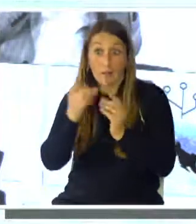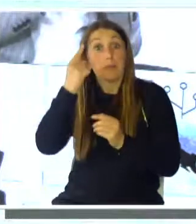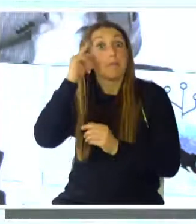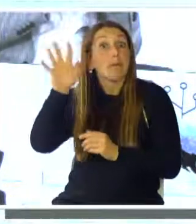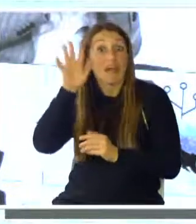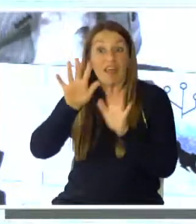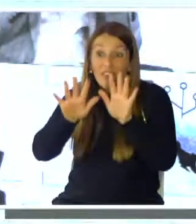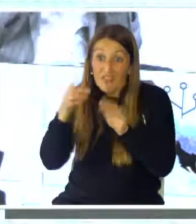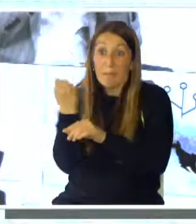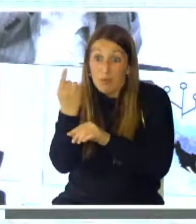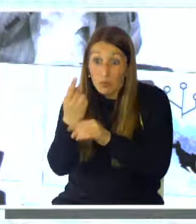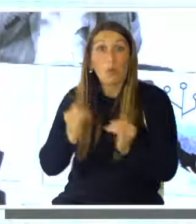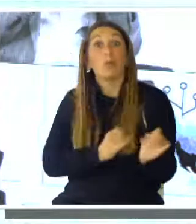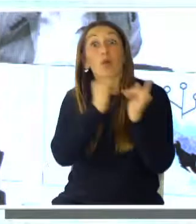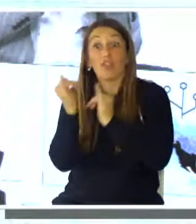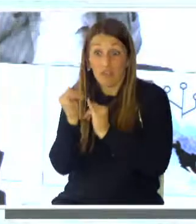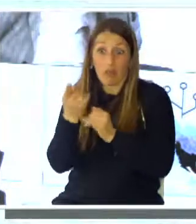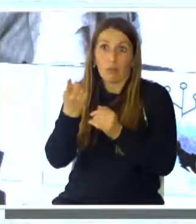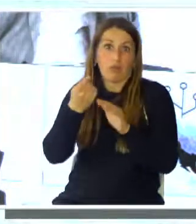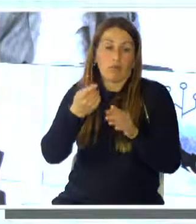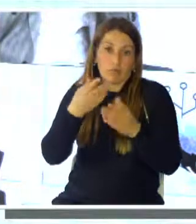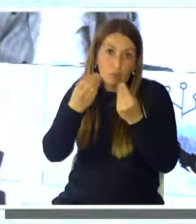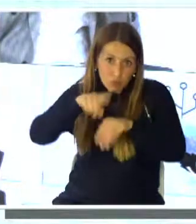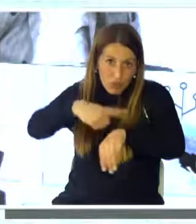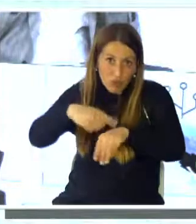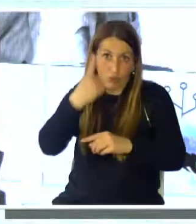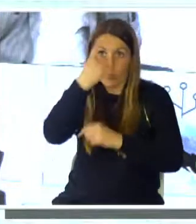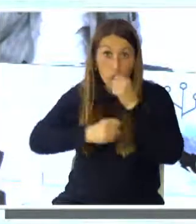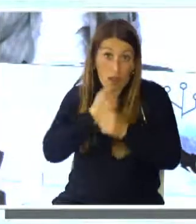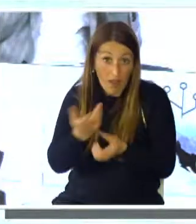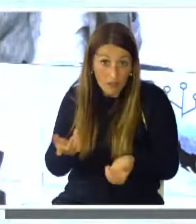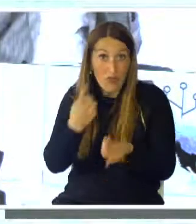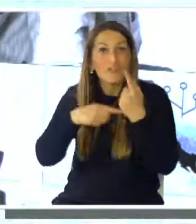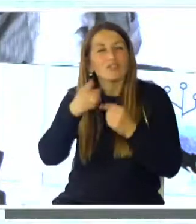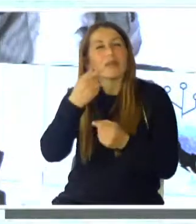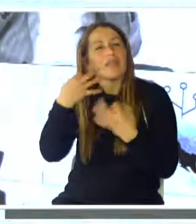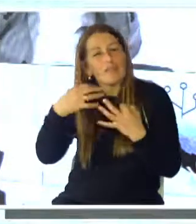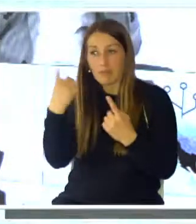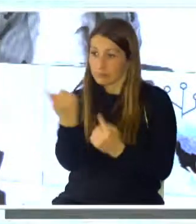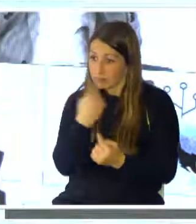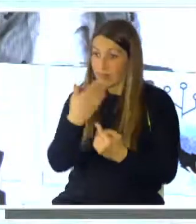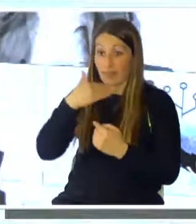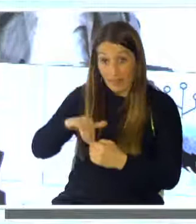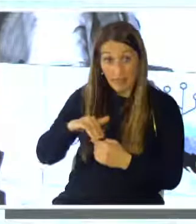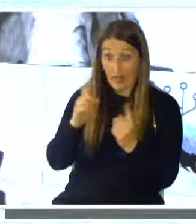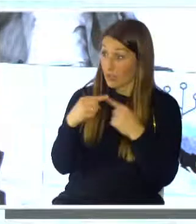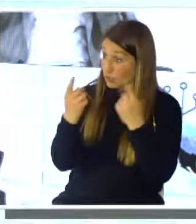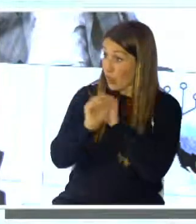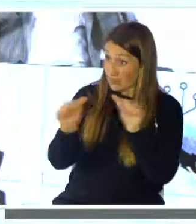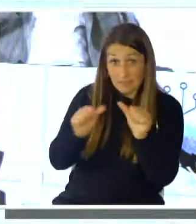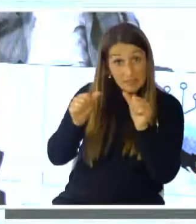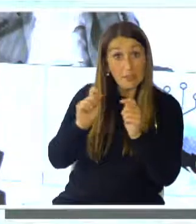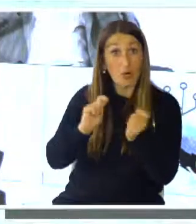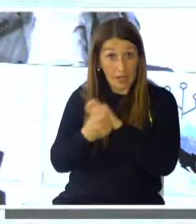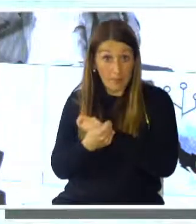terminan siendo 60 horas en el año entonces es importante que entendamos que esos pequeños cambios que nosotros estando en gobiernos